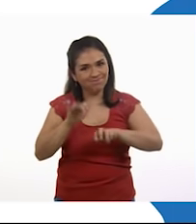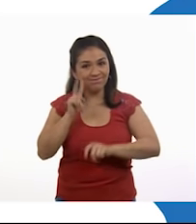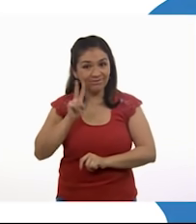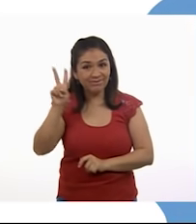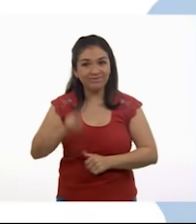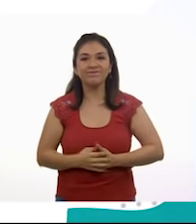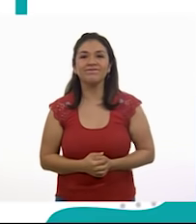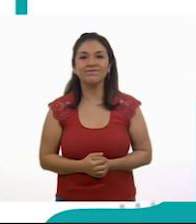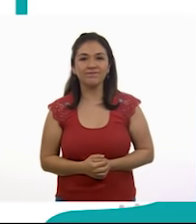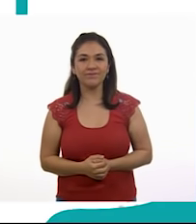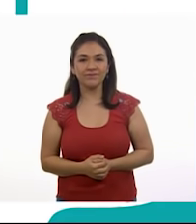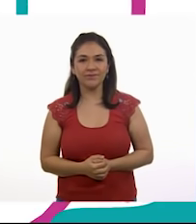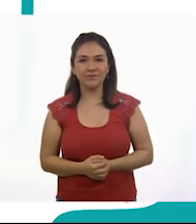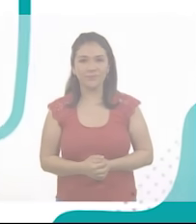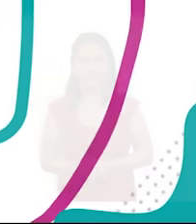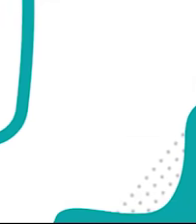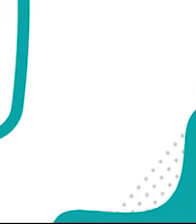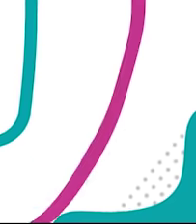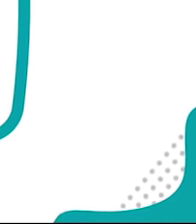sep.gob.mx